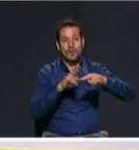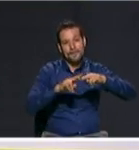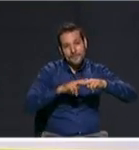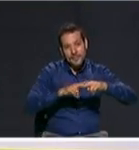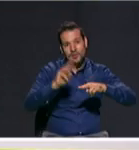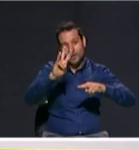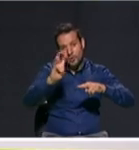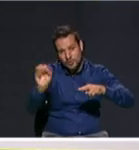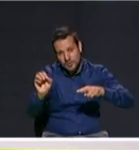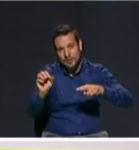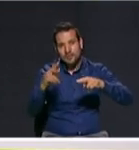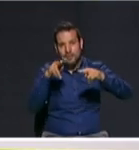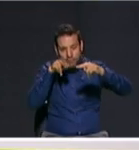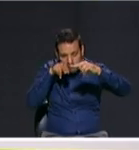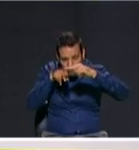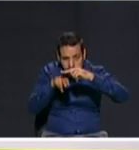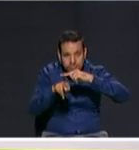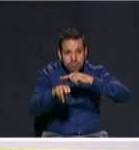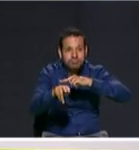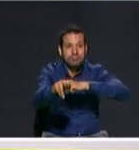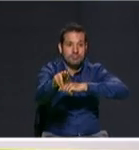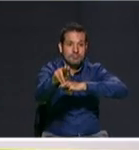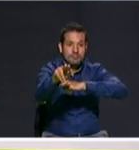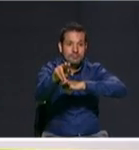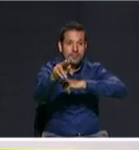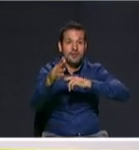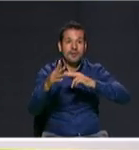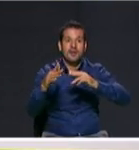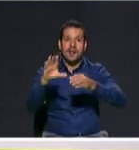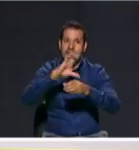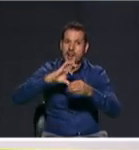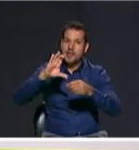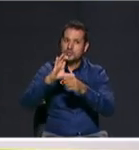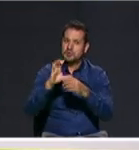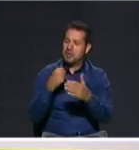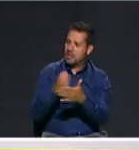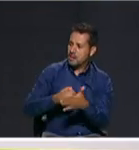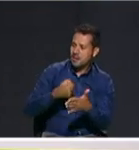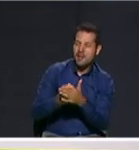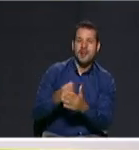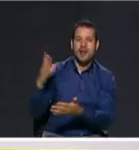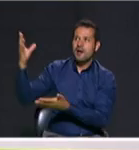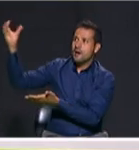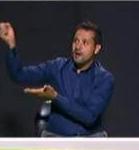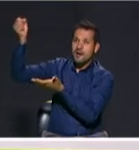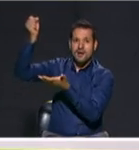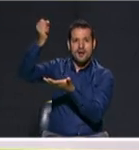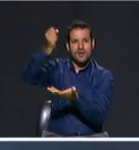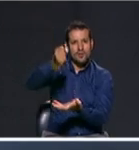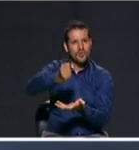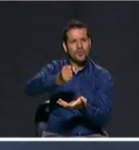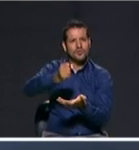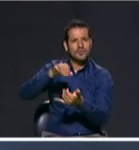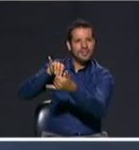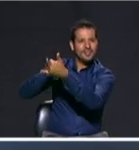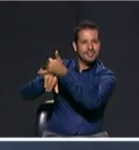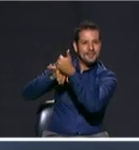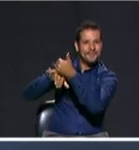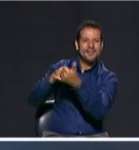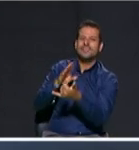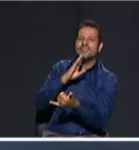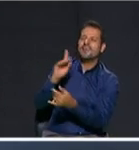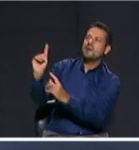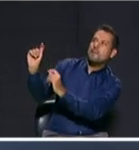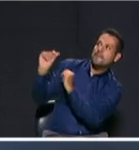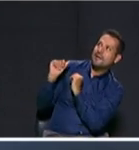80 metros subterráneo de la ciudad pues lo hemos venido diciendo son recursos eso son obras que dependen de los recursos del gobierno